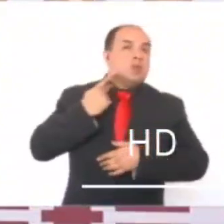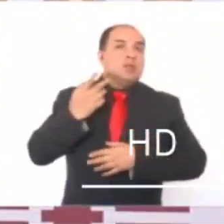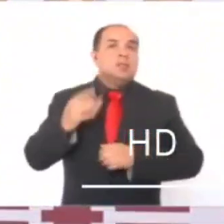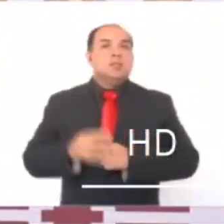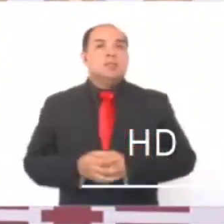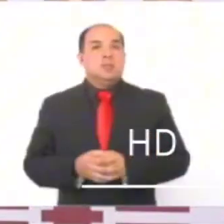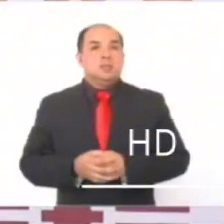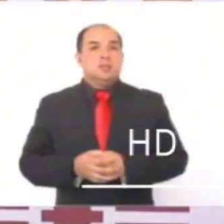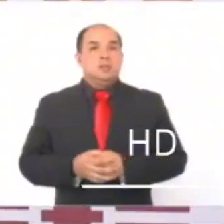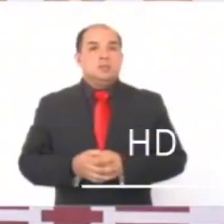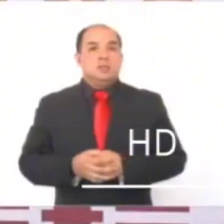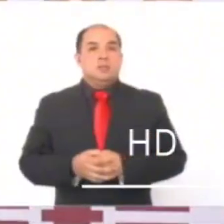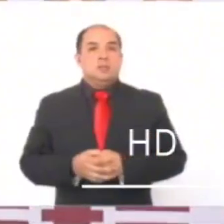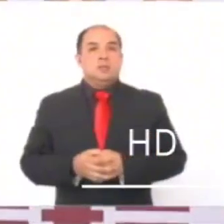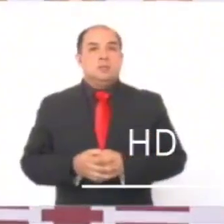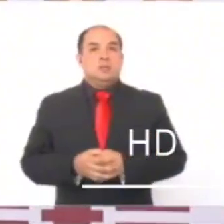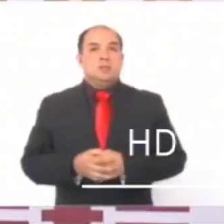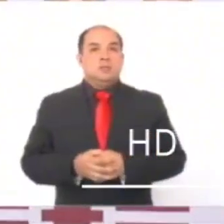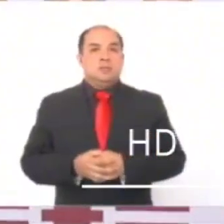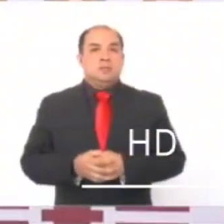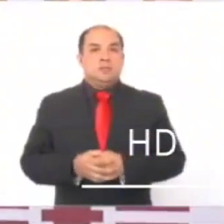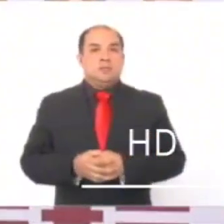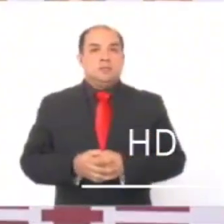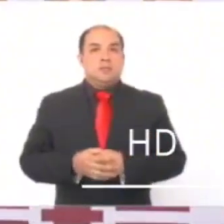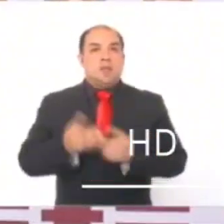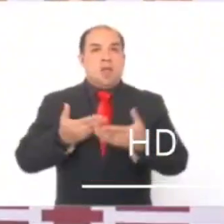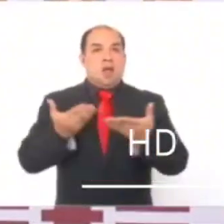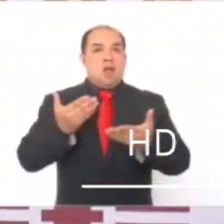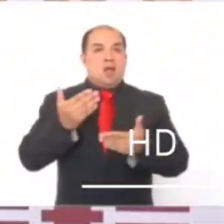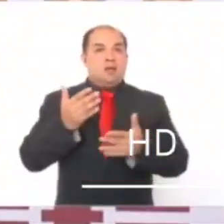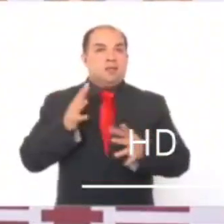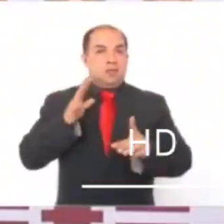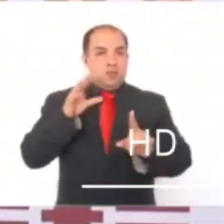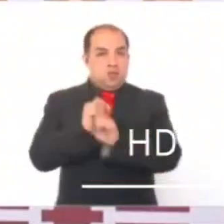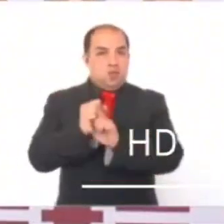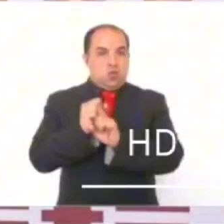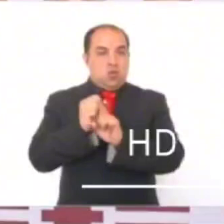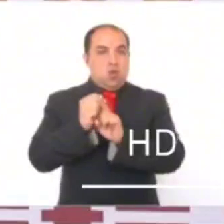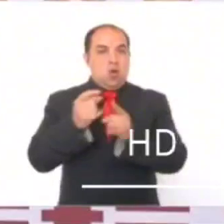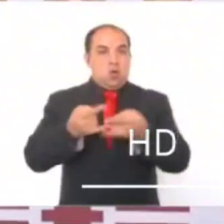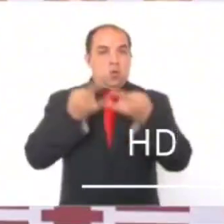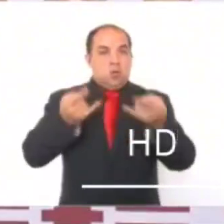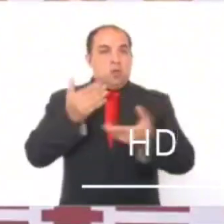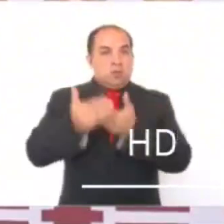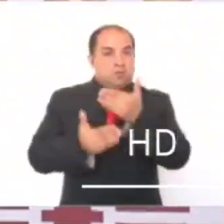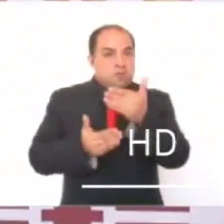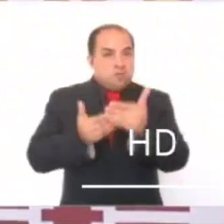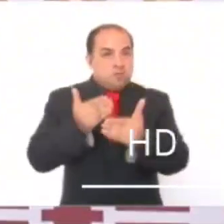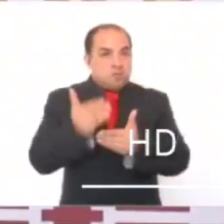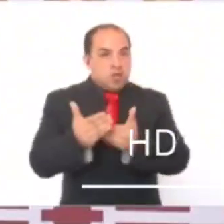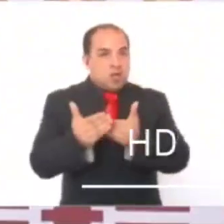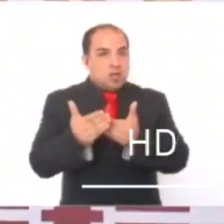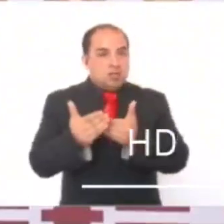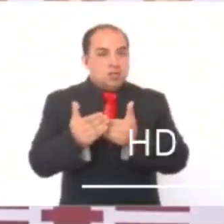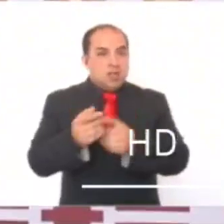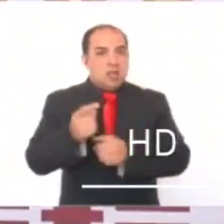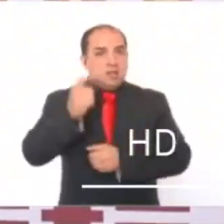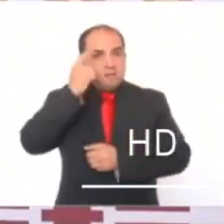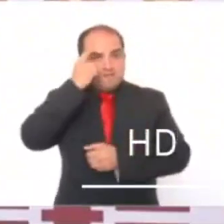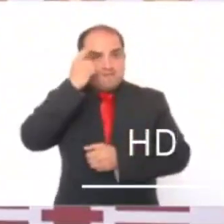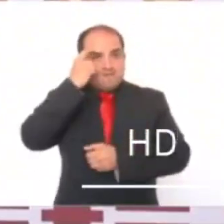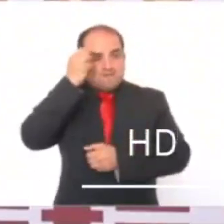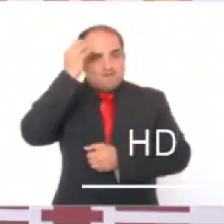políticas, llegamos a un suceso histórico, un proceso de